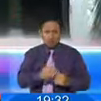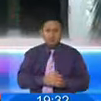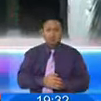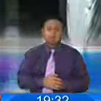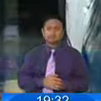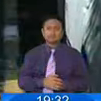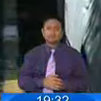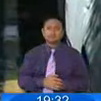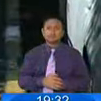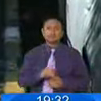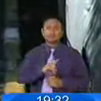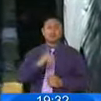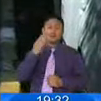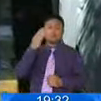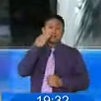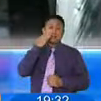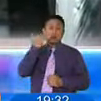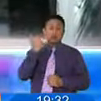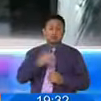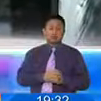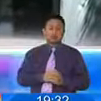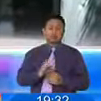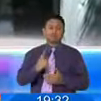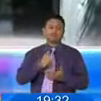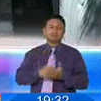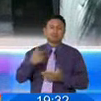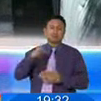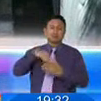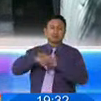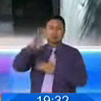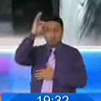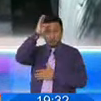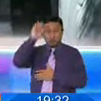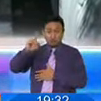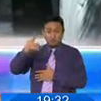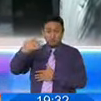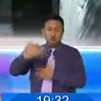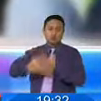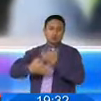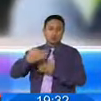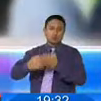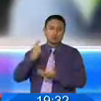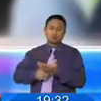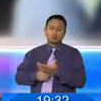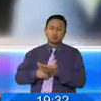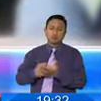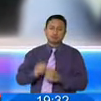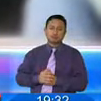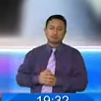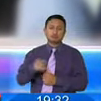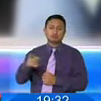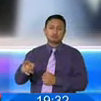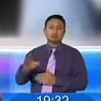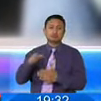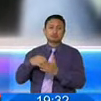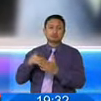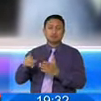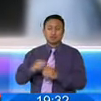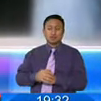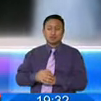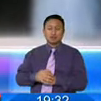antibióticos. Mientras la madre enfrentó la audiencia de flagrancia en la misma casa de salud donde estaba hospitalizada, el juez penal dispuso en su contra